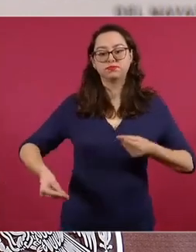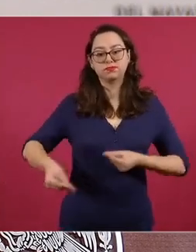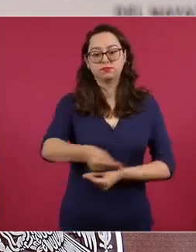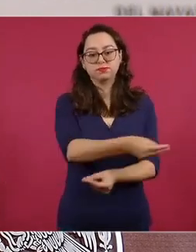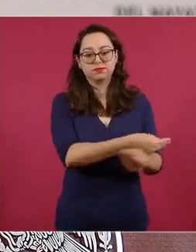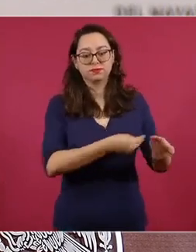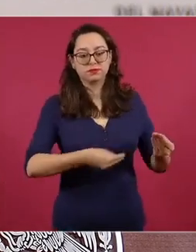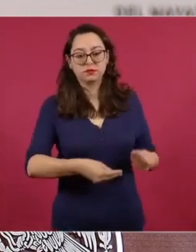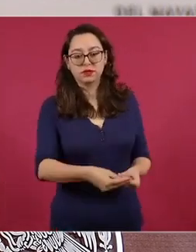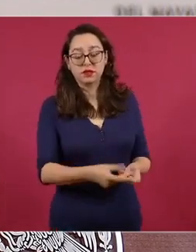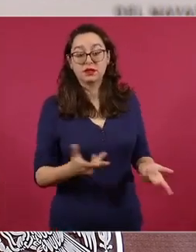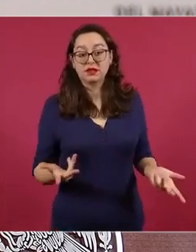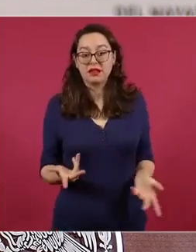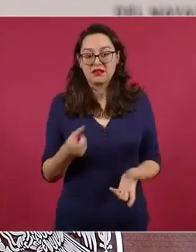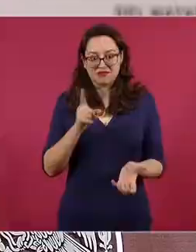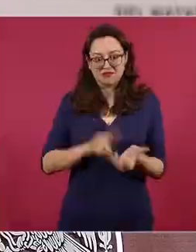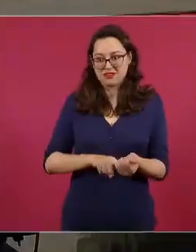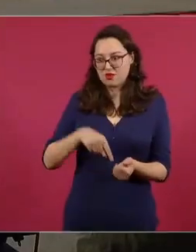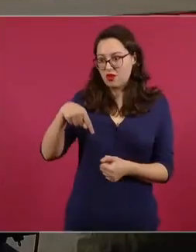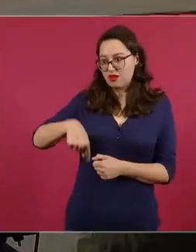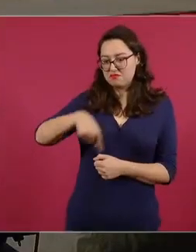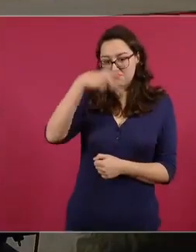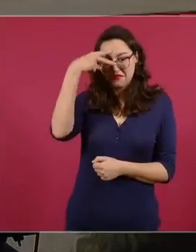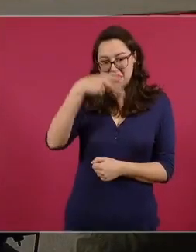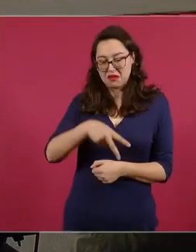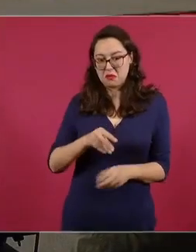interno no hacía operaciones.